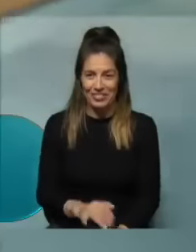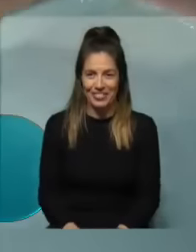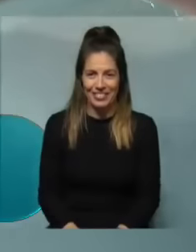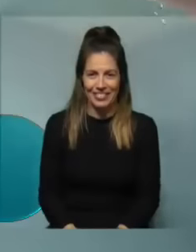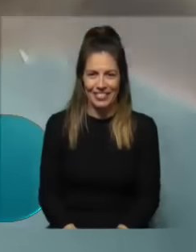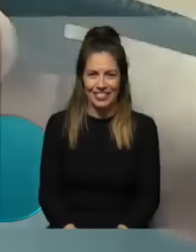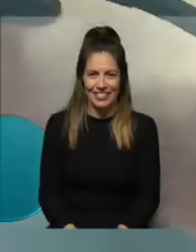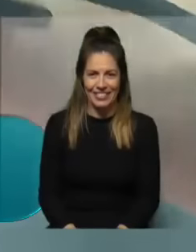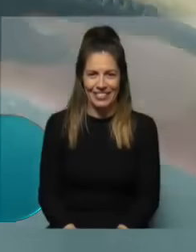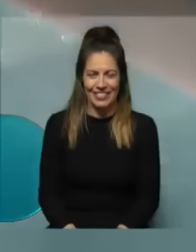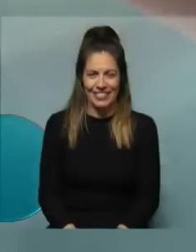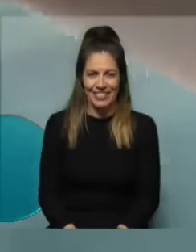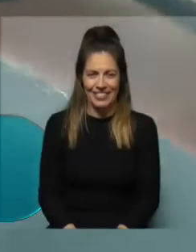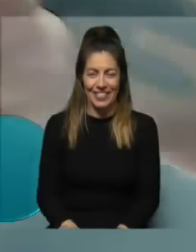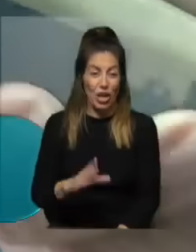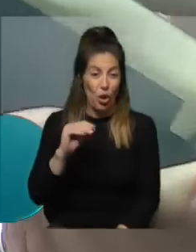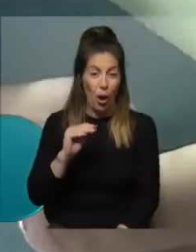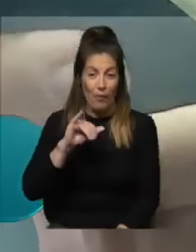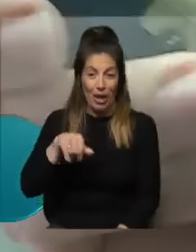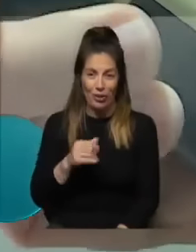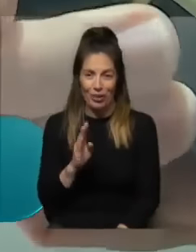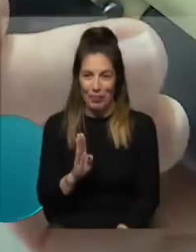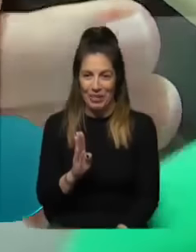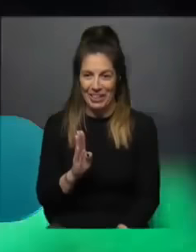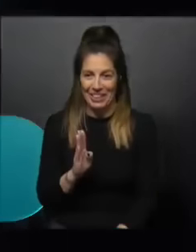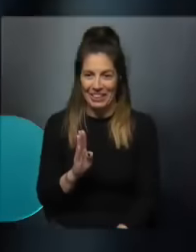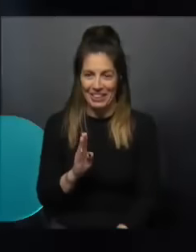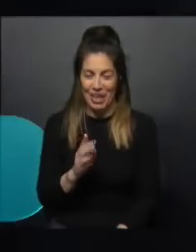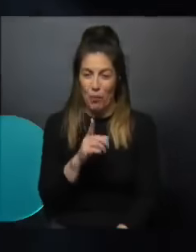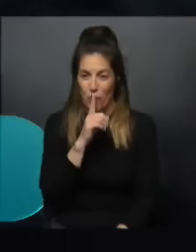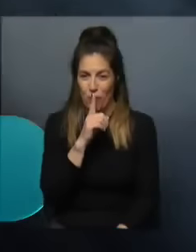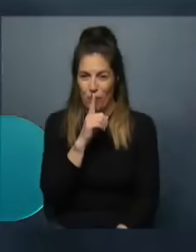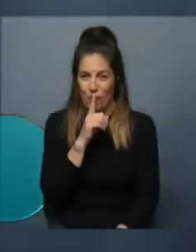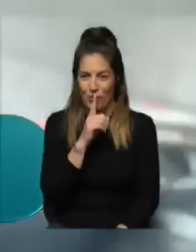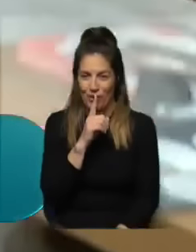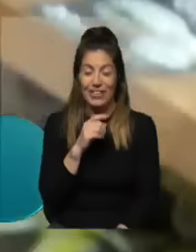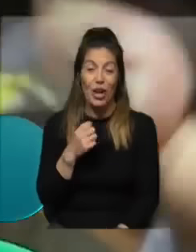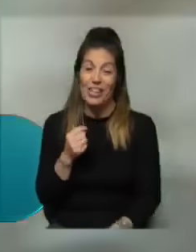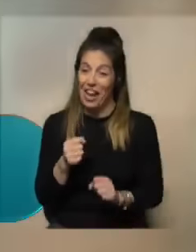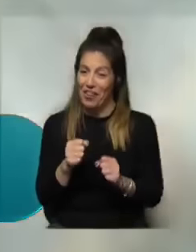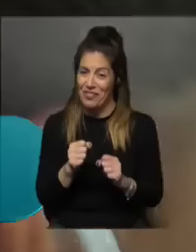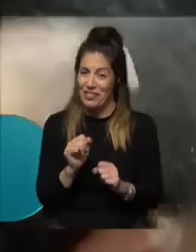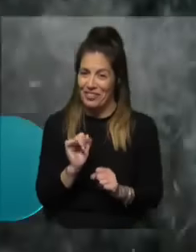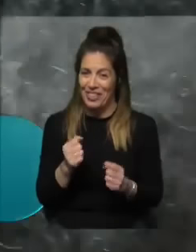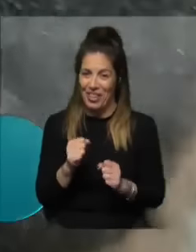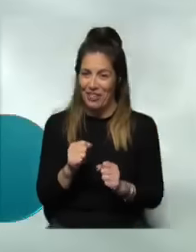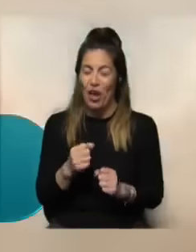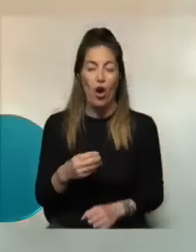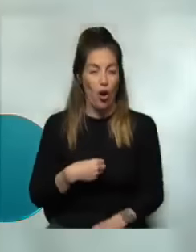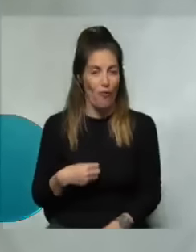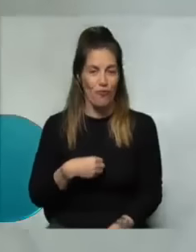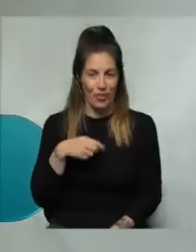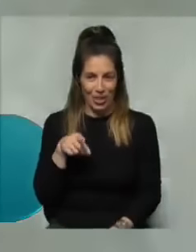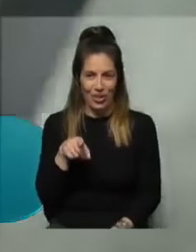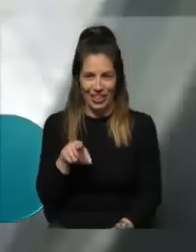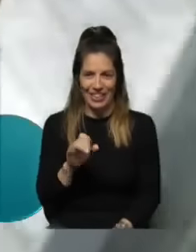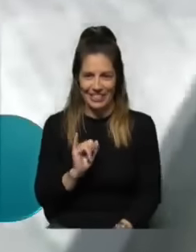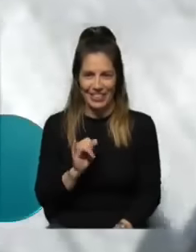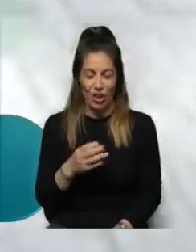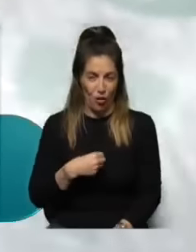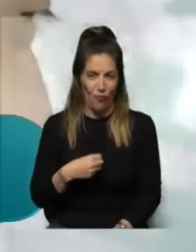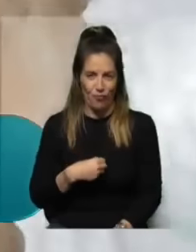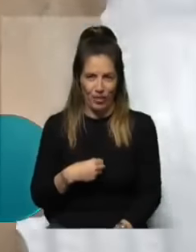Ni habla, JP, está nervioso. No, imagino los nervios. Está mudo. Estoy medio nervioso igual, estoy medio nervioso, pero confío en la mano del Tano, que